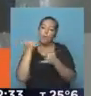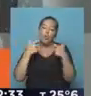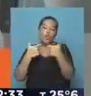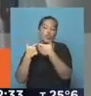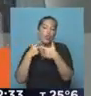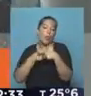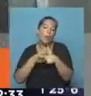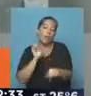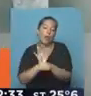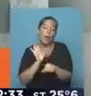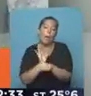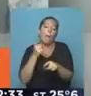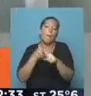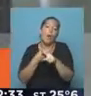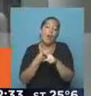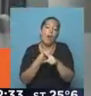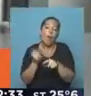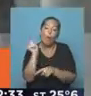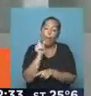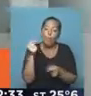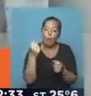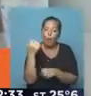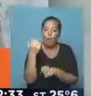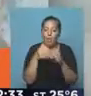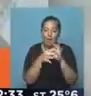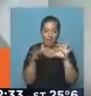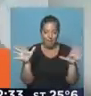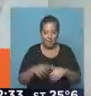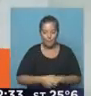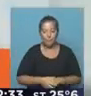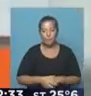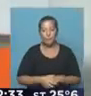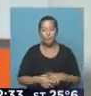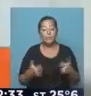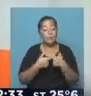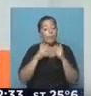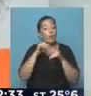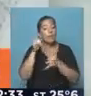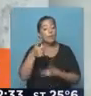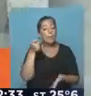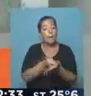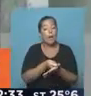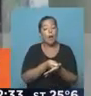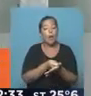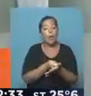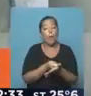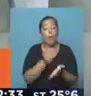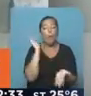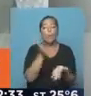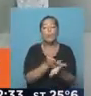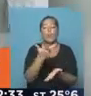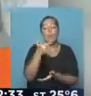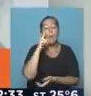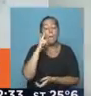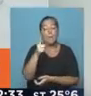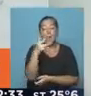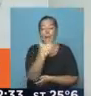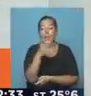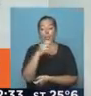cambio de una porción de libertad la empresa aceptó además pagar una multa de 3,500 millones de dólares ante los